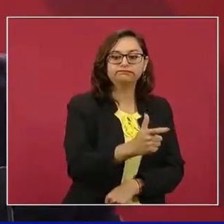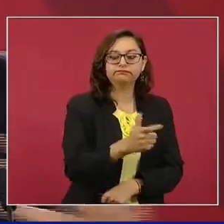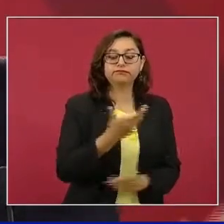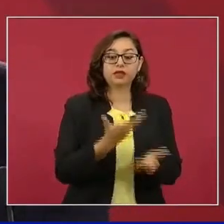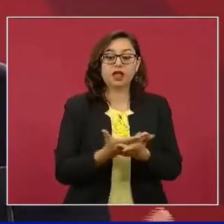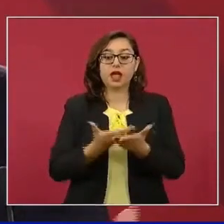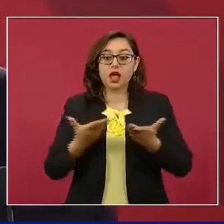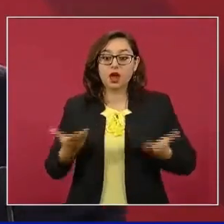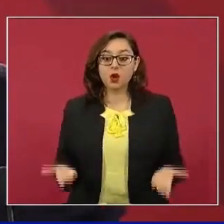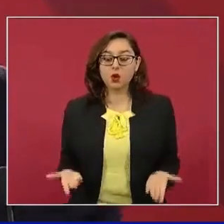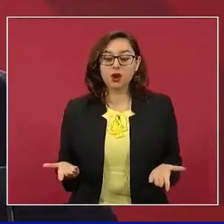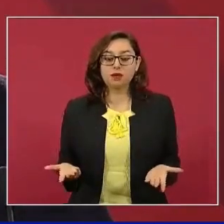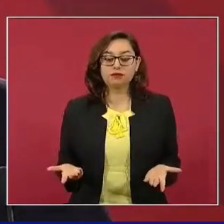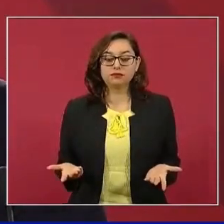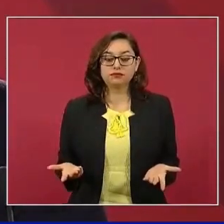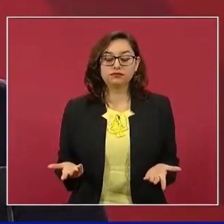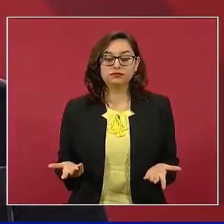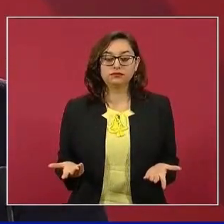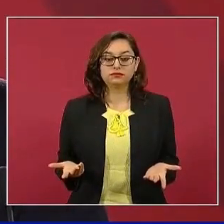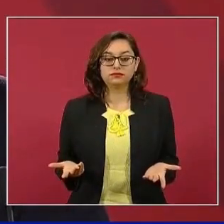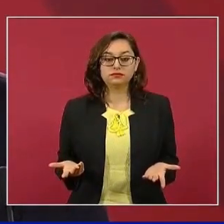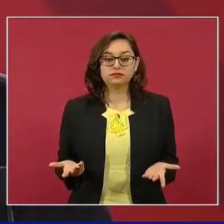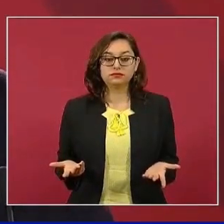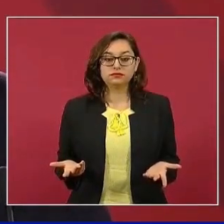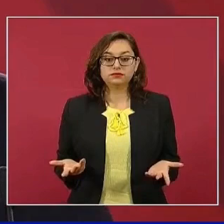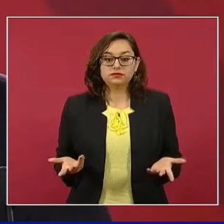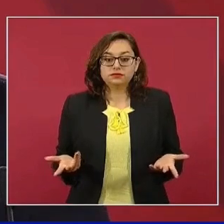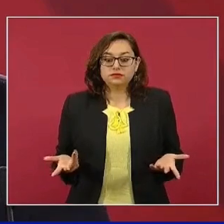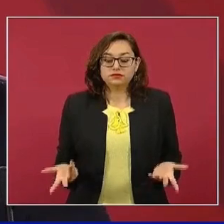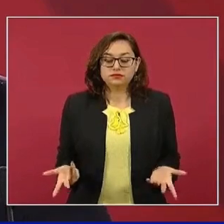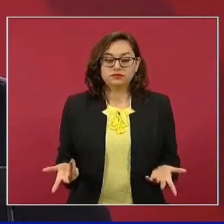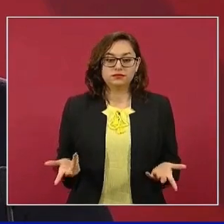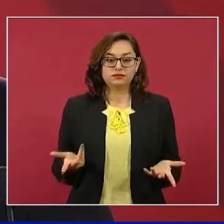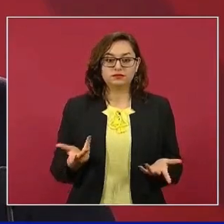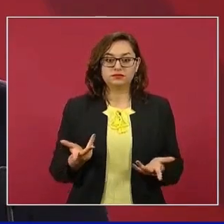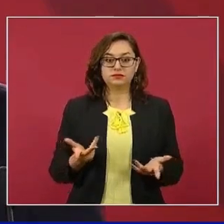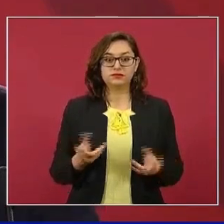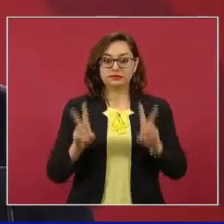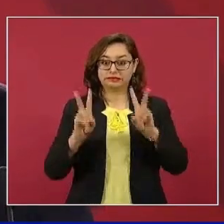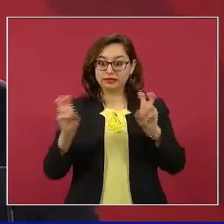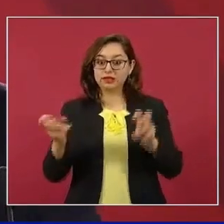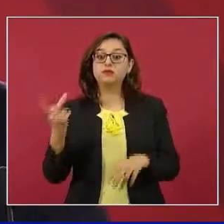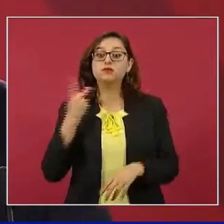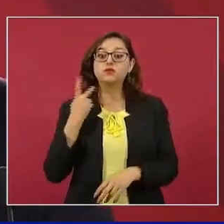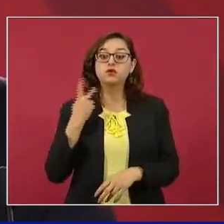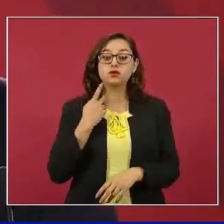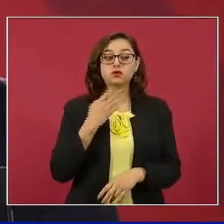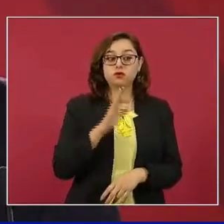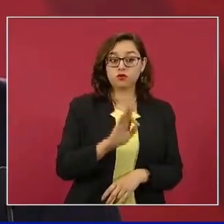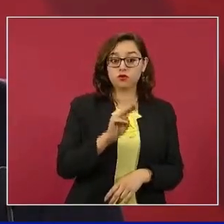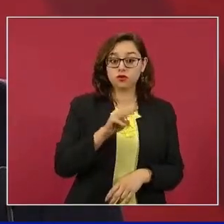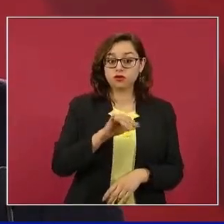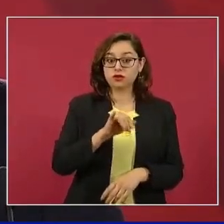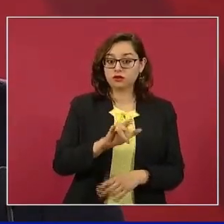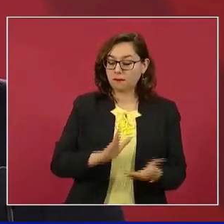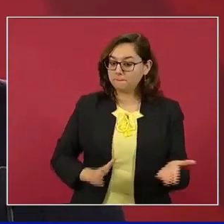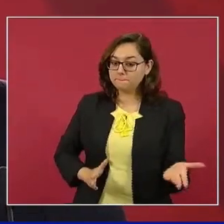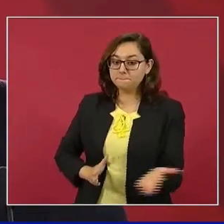como si nada hubiese pasado, cuando fue un asunto político en donde ellos intervinieron